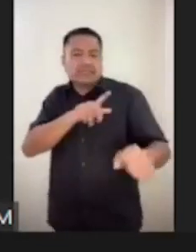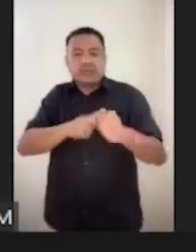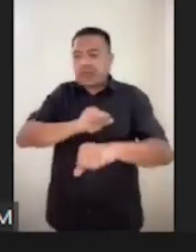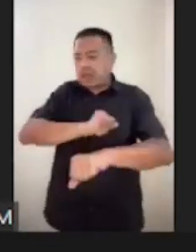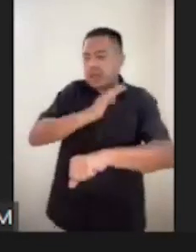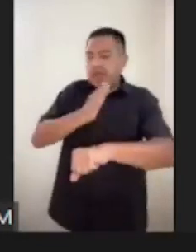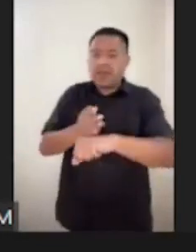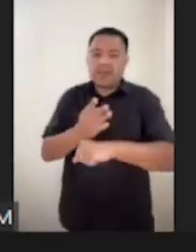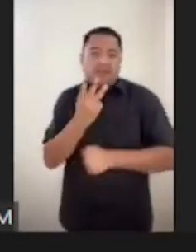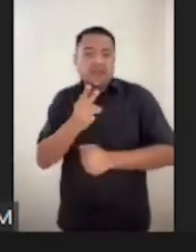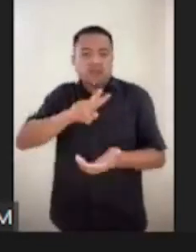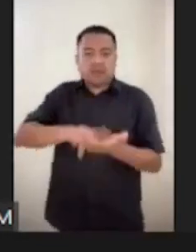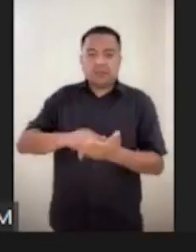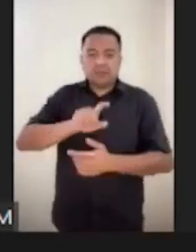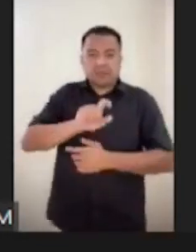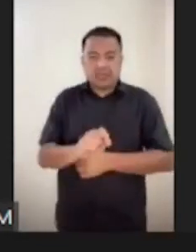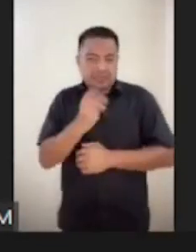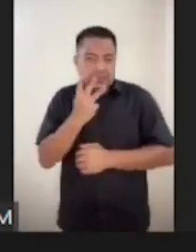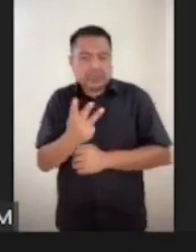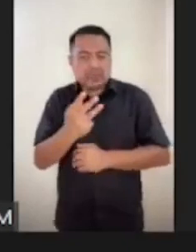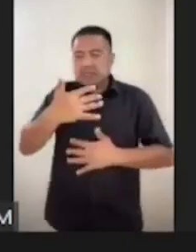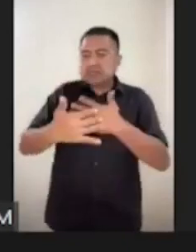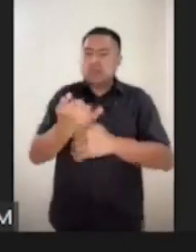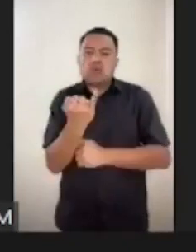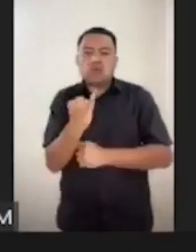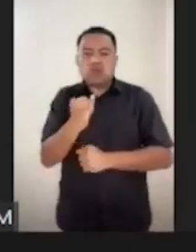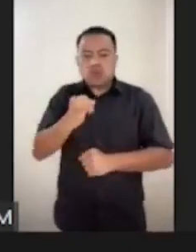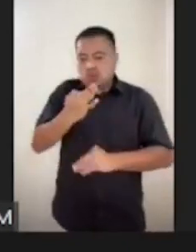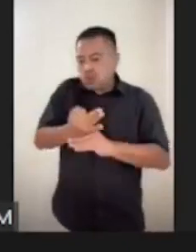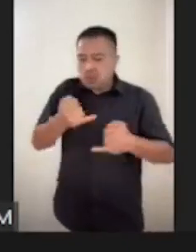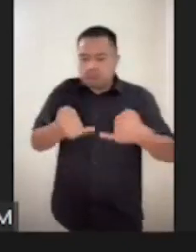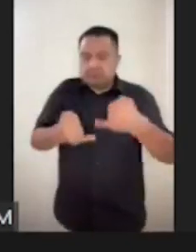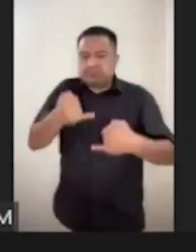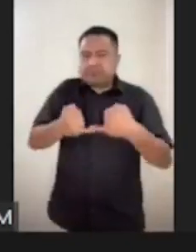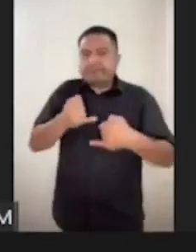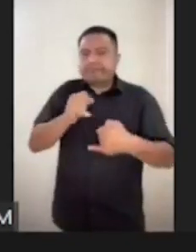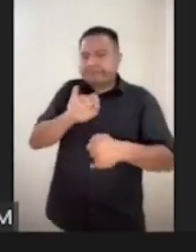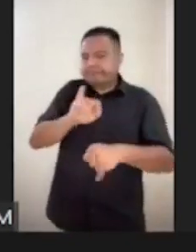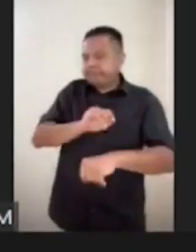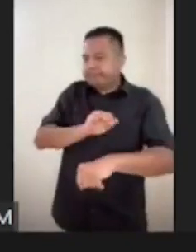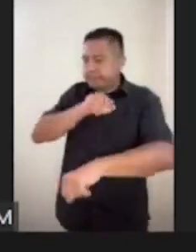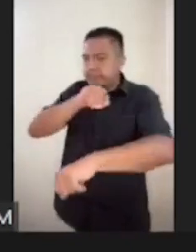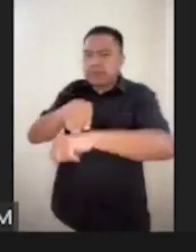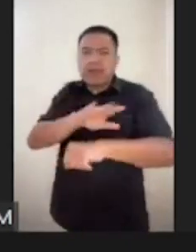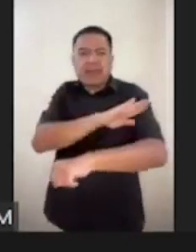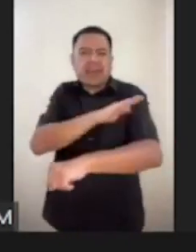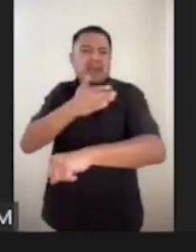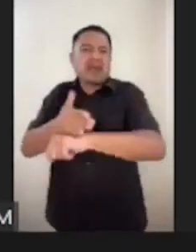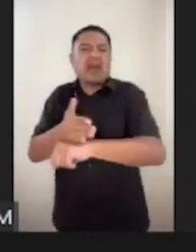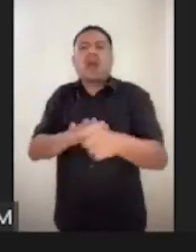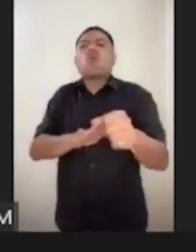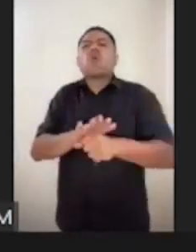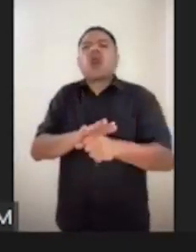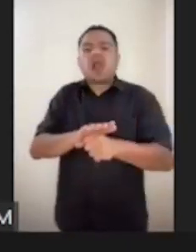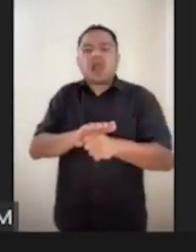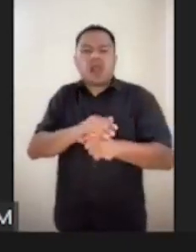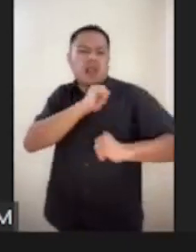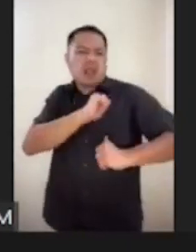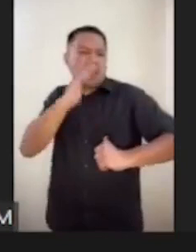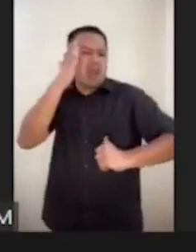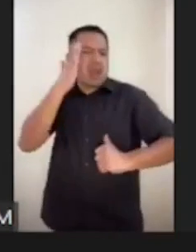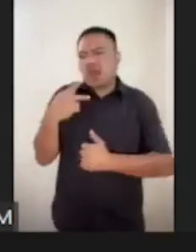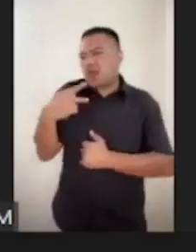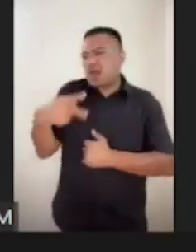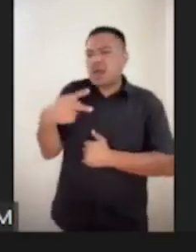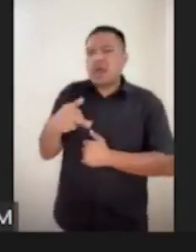del 2023. El 15 de junio, el Pleno de este tribunal dictó sentencia en el procedimiento especial sancionador en que declaró